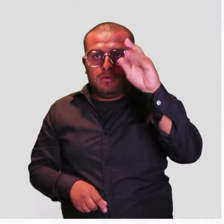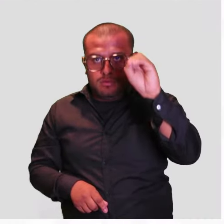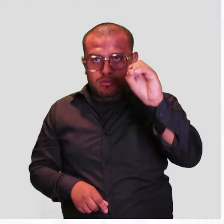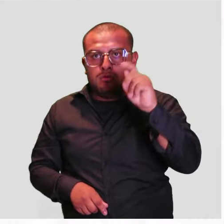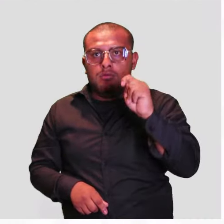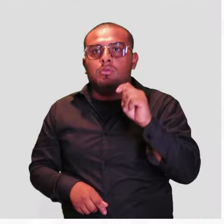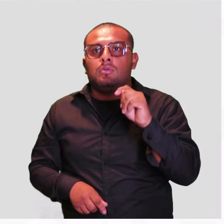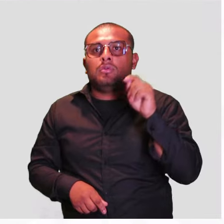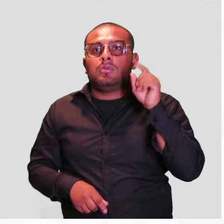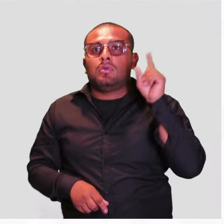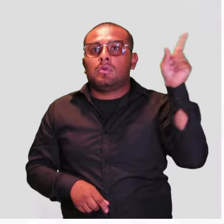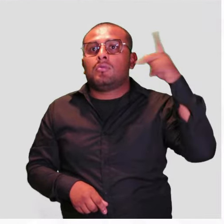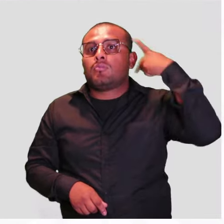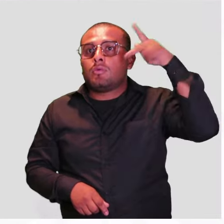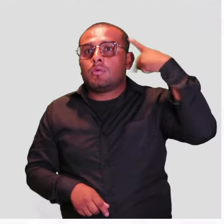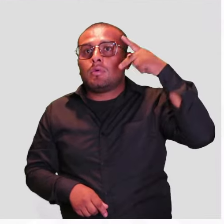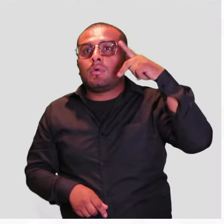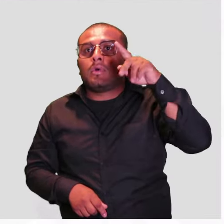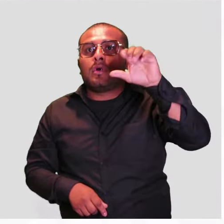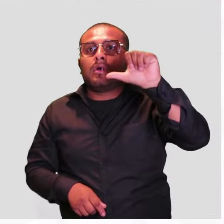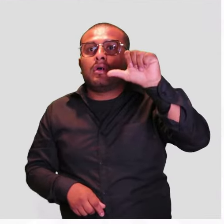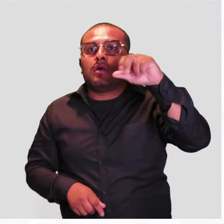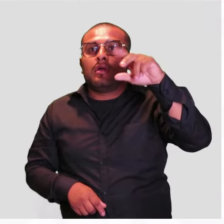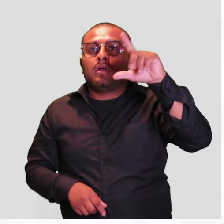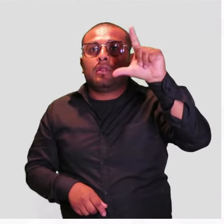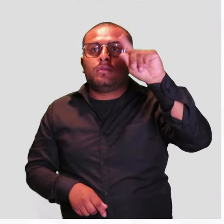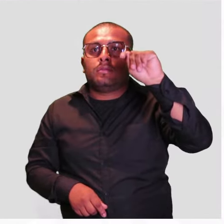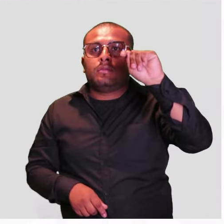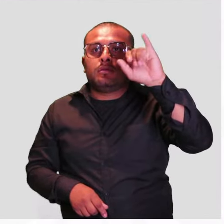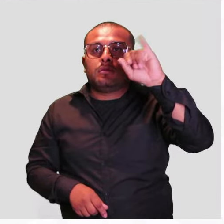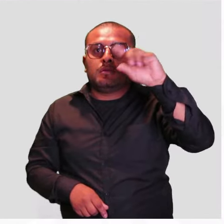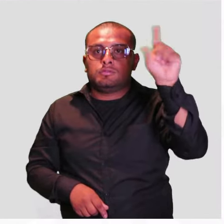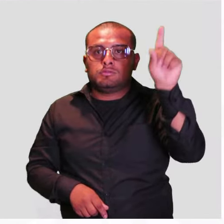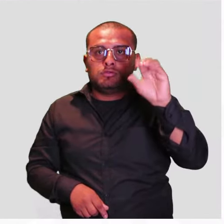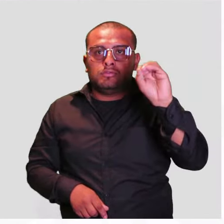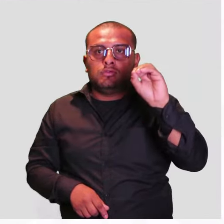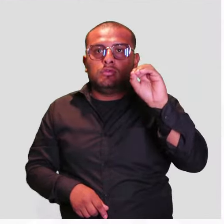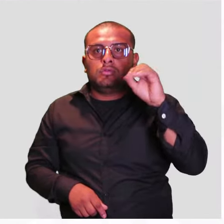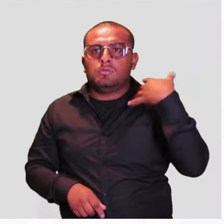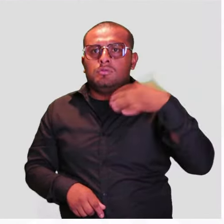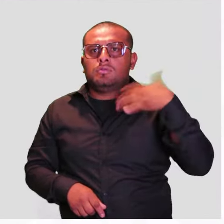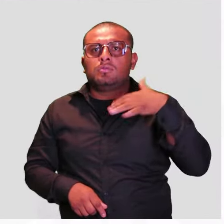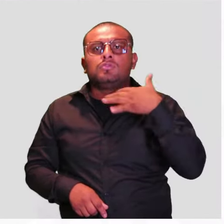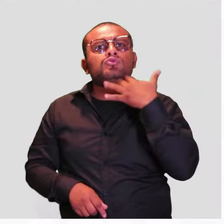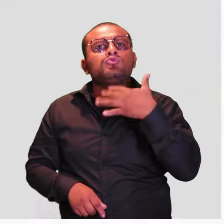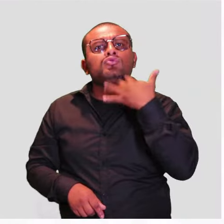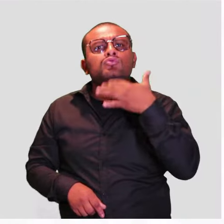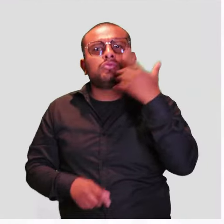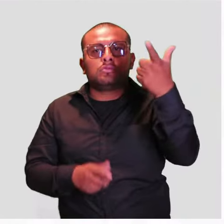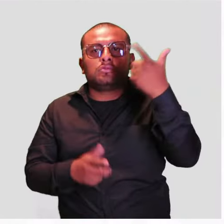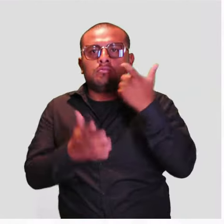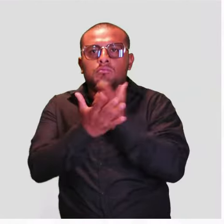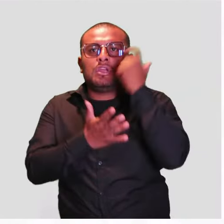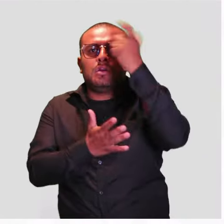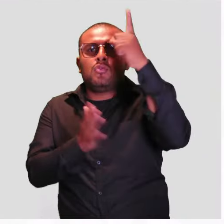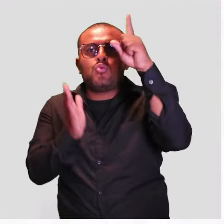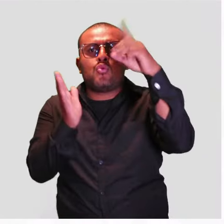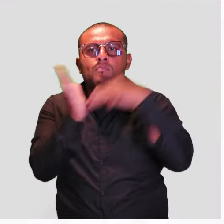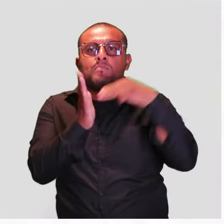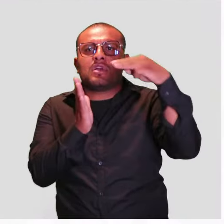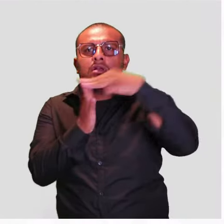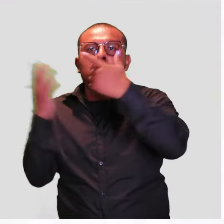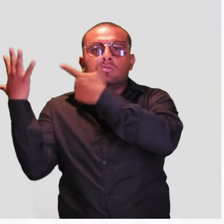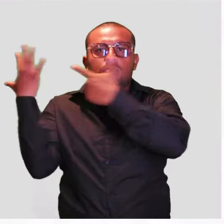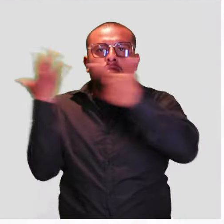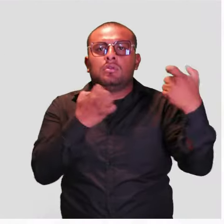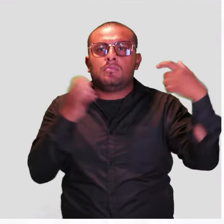está, donde paga 1.700.000 pesos por la recolección de basura, cuando en San Juan del Río no hay una recolección